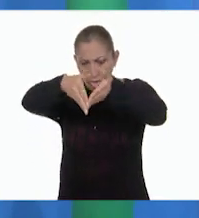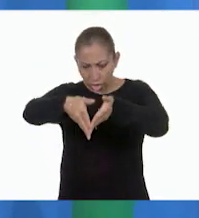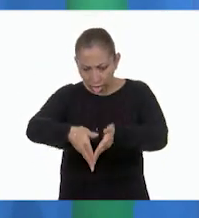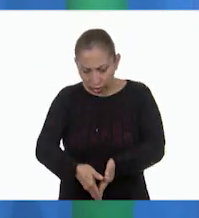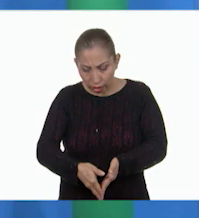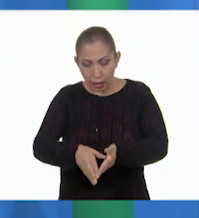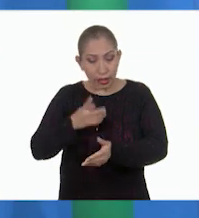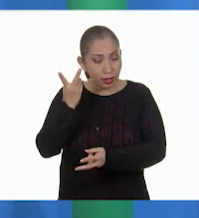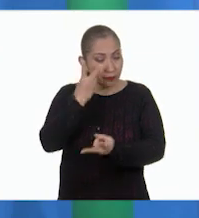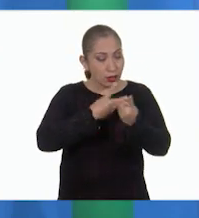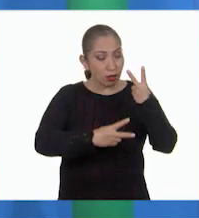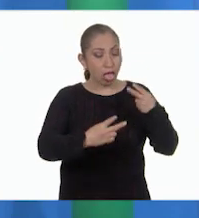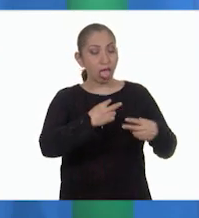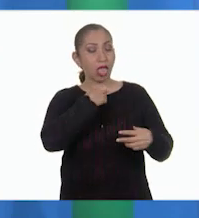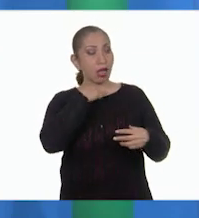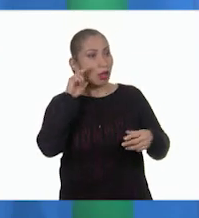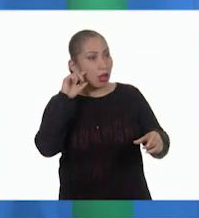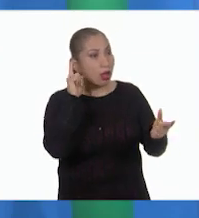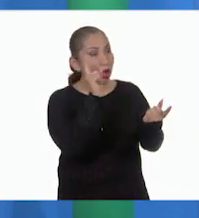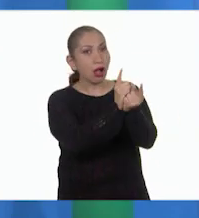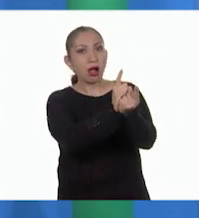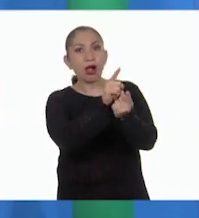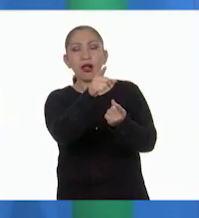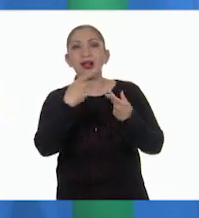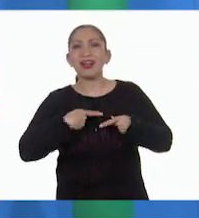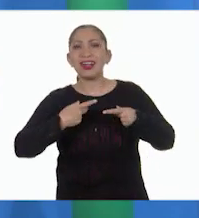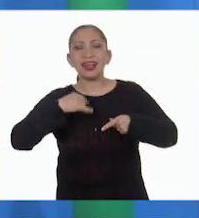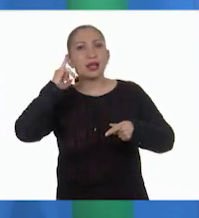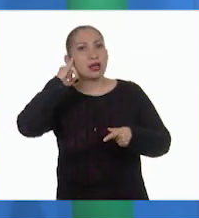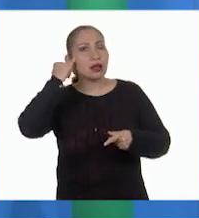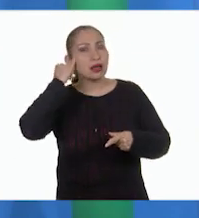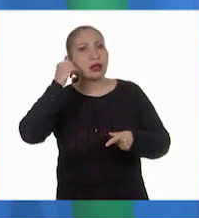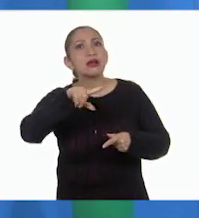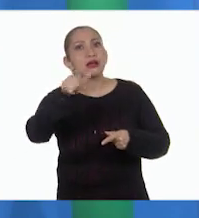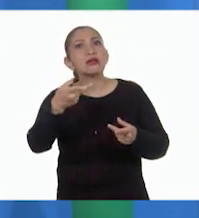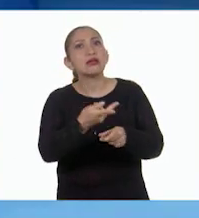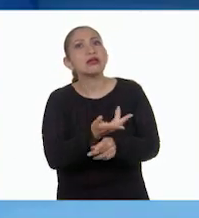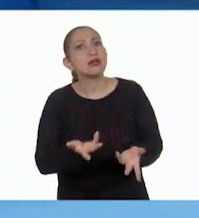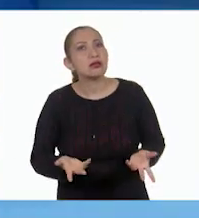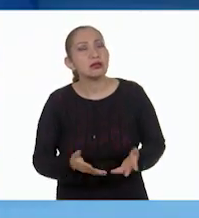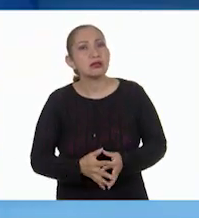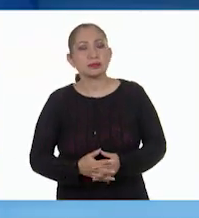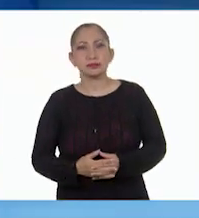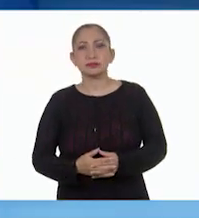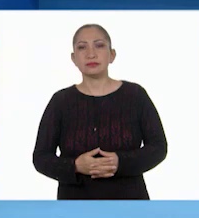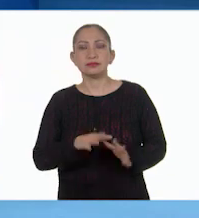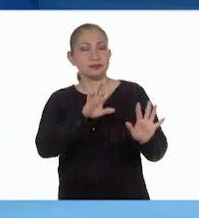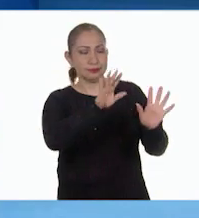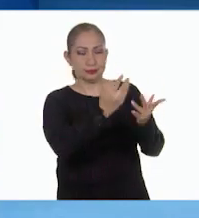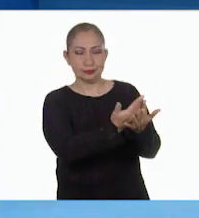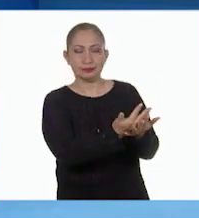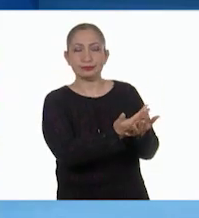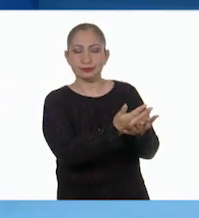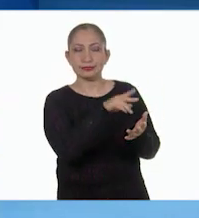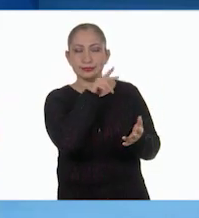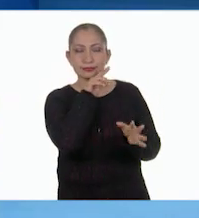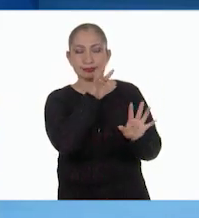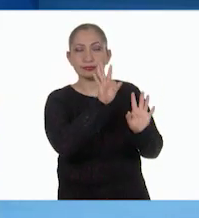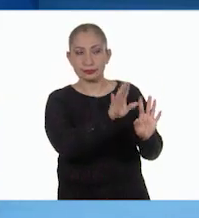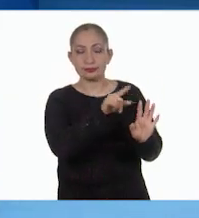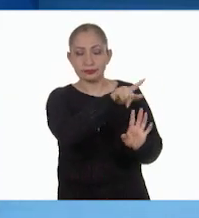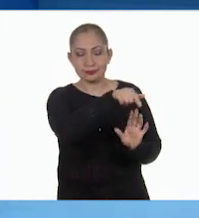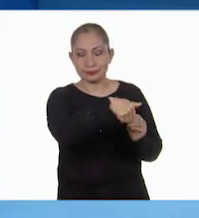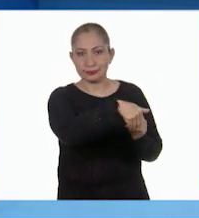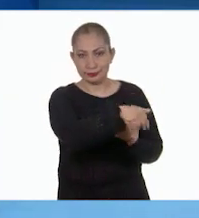unas playas donde se encontró a unos indígenas. ¿Pero qué más pasó? No comas ansias, Juan Carlos. En un momento